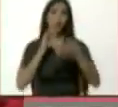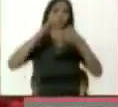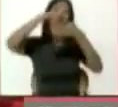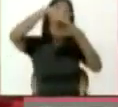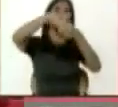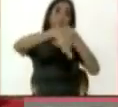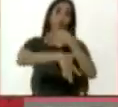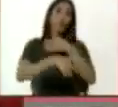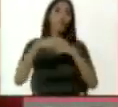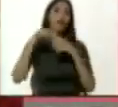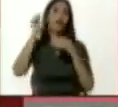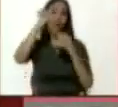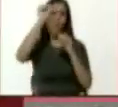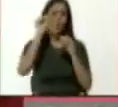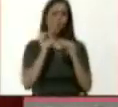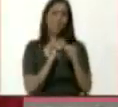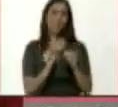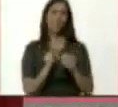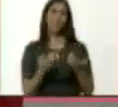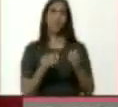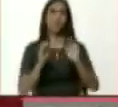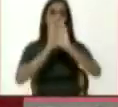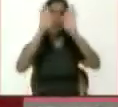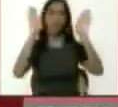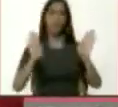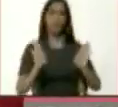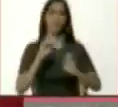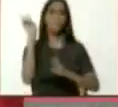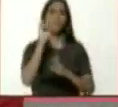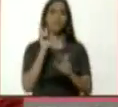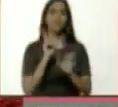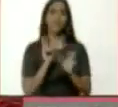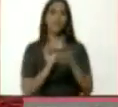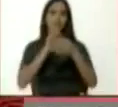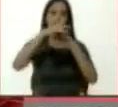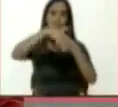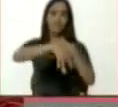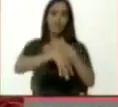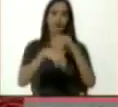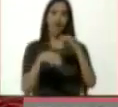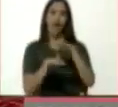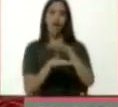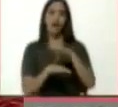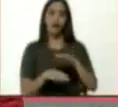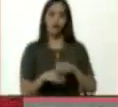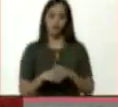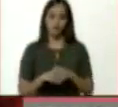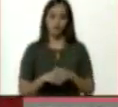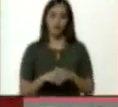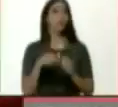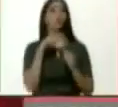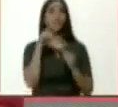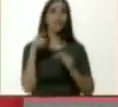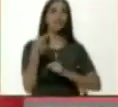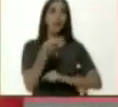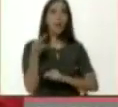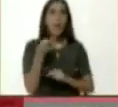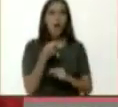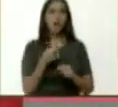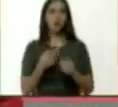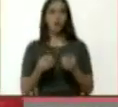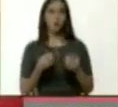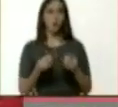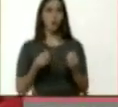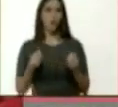tal? Una comiquita. Y pusieron el mapa y entonces estaba Venezuela y el Churumerún que estaba allá abajo. Así que ustedes están buscando como que